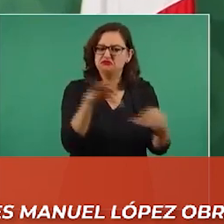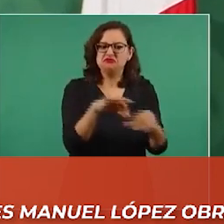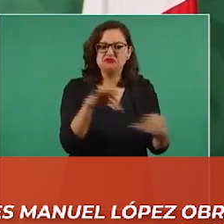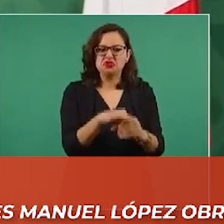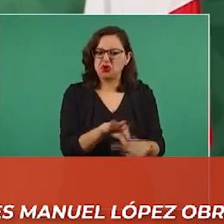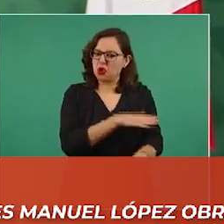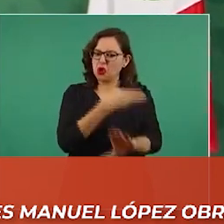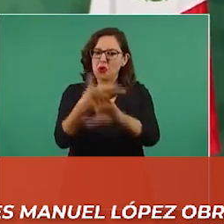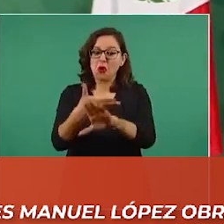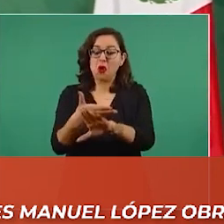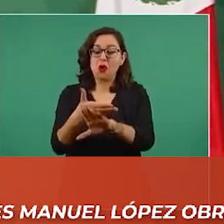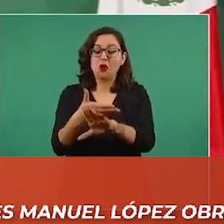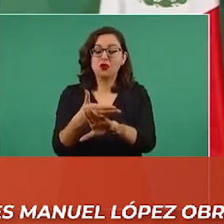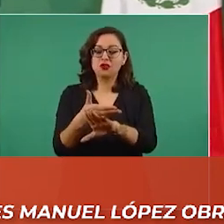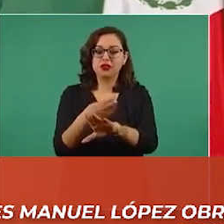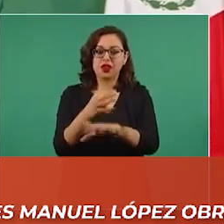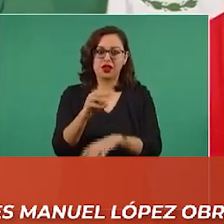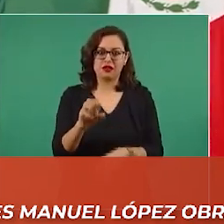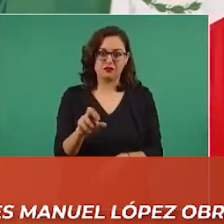con la guerra sucia.